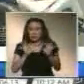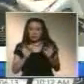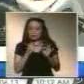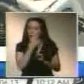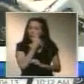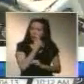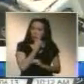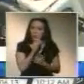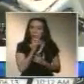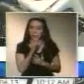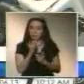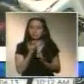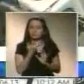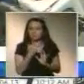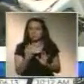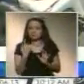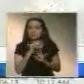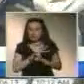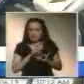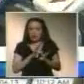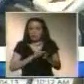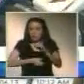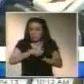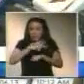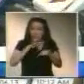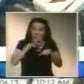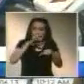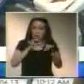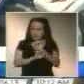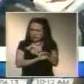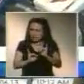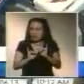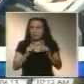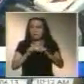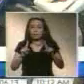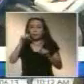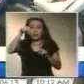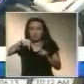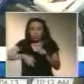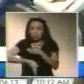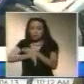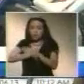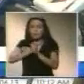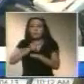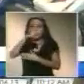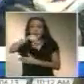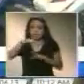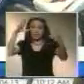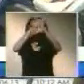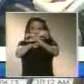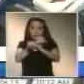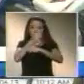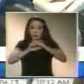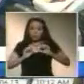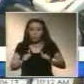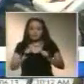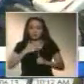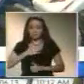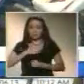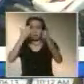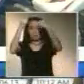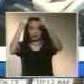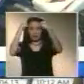tuvieran su fijación. Estamos aquí para empezar esta noche con mis ensayos y poner mi